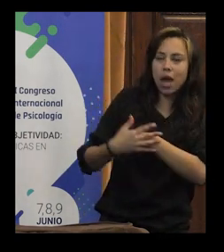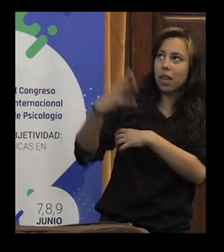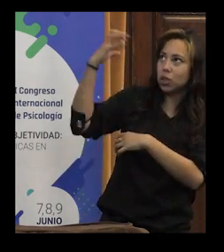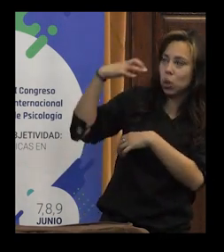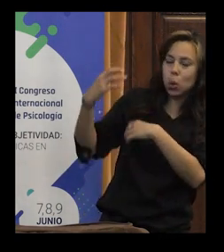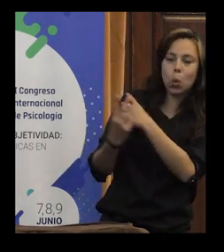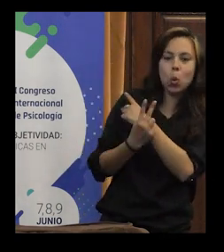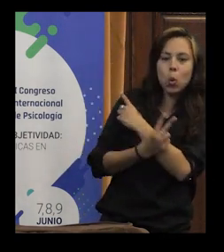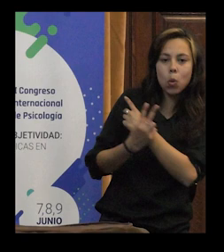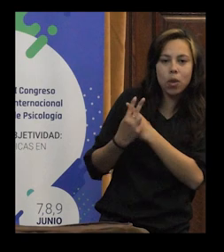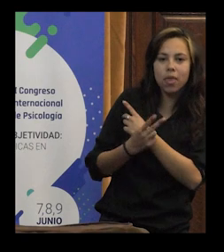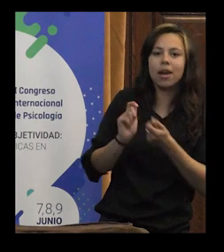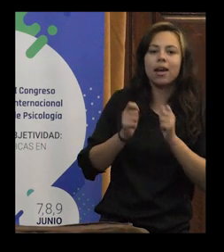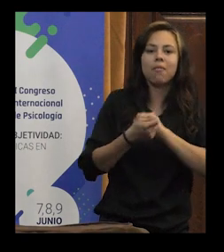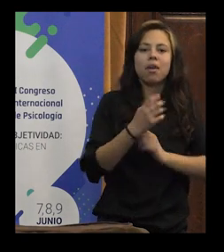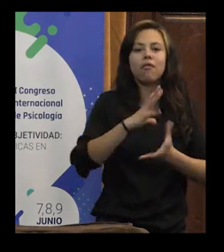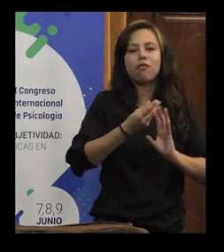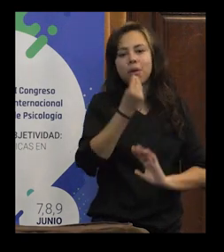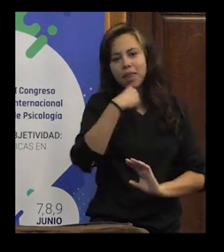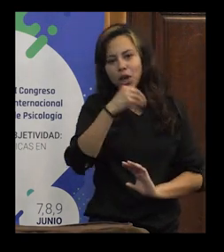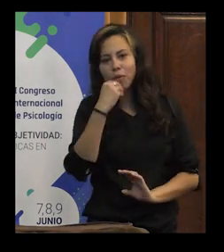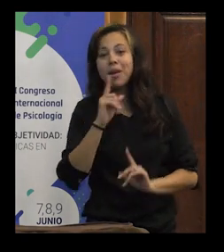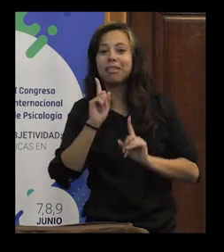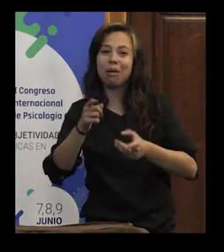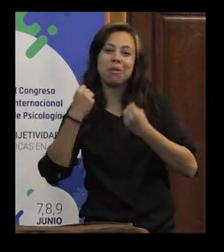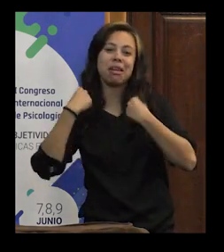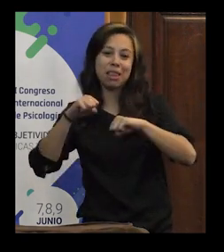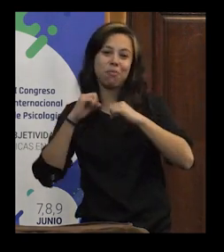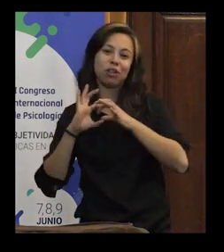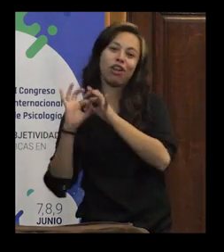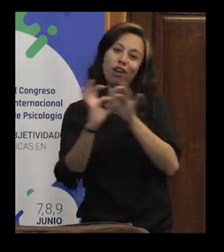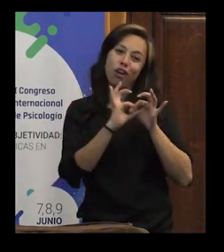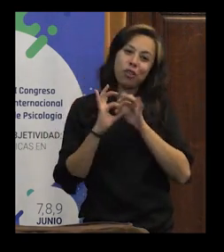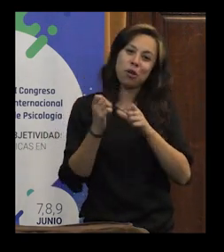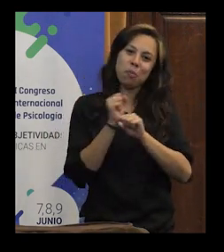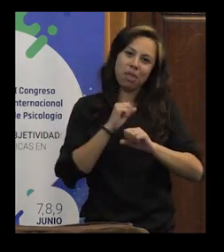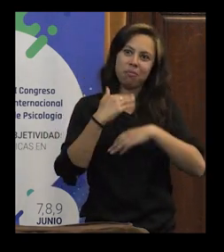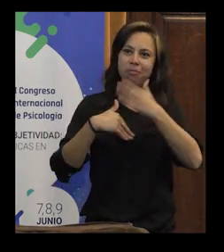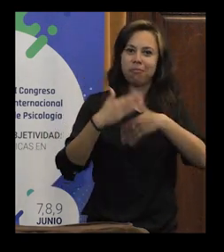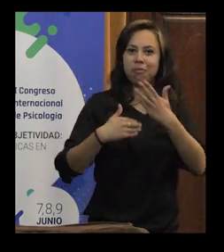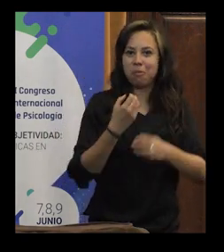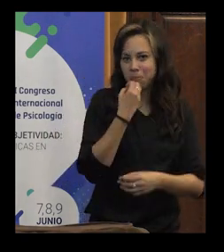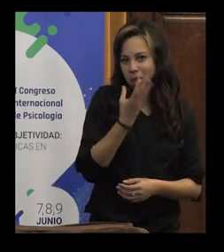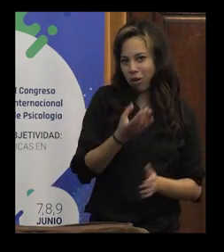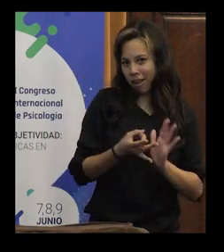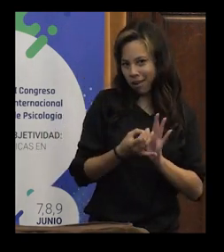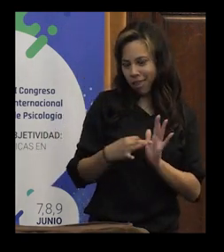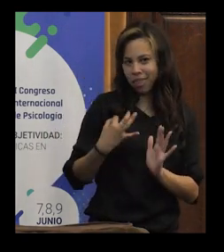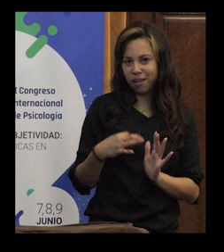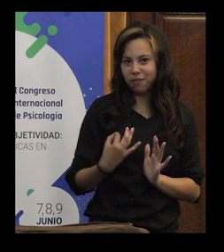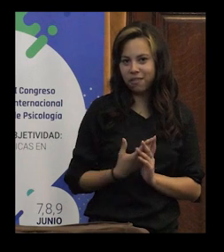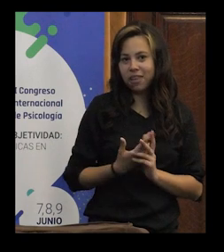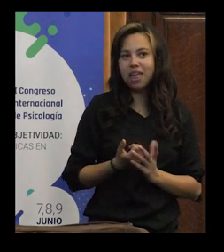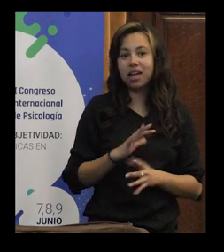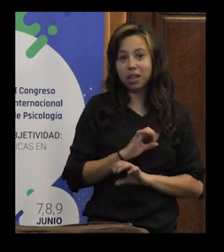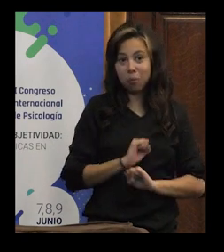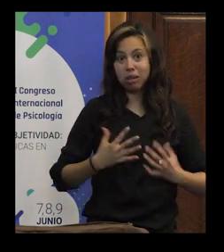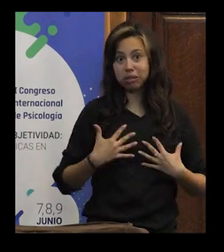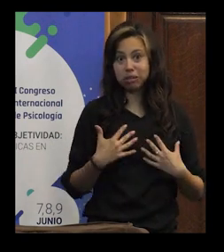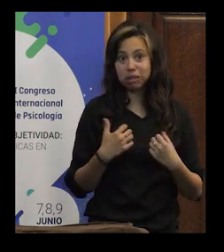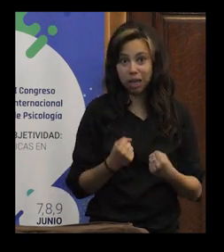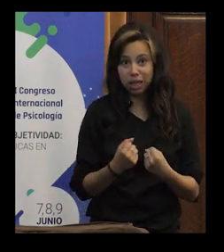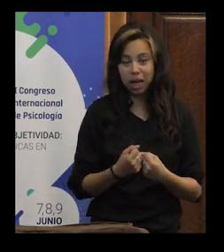hacer ejercicio. Cuando el control individual es bajo y la causa es